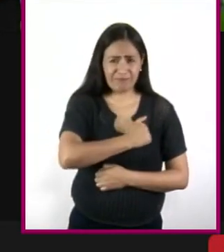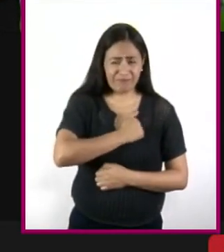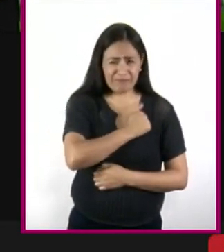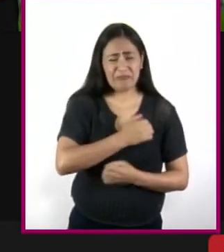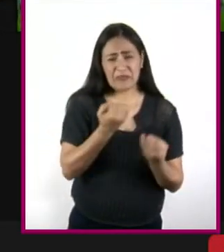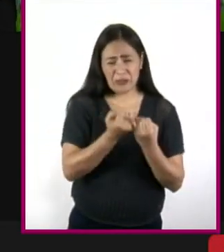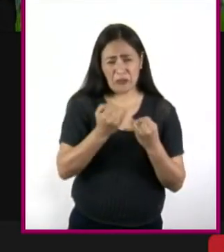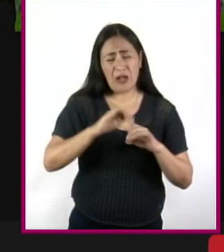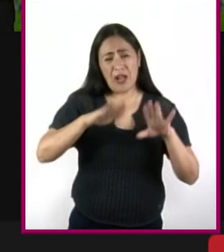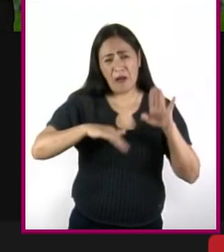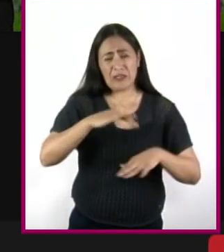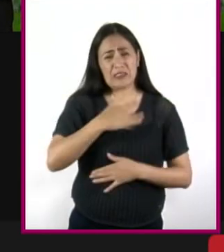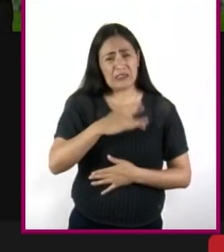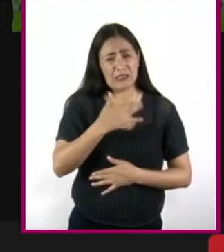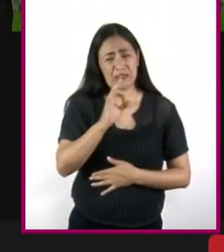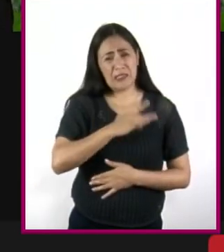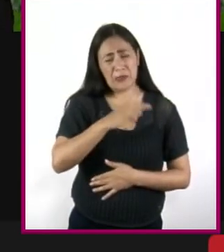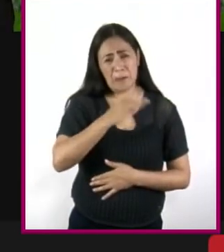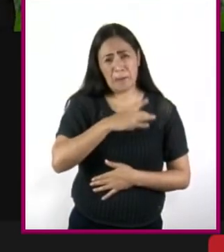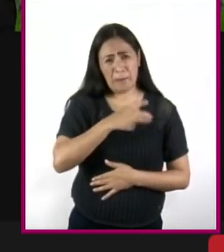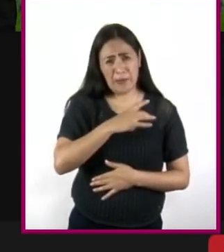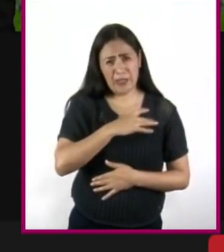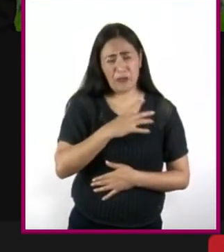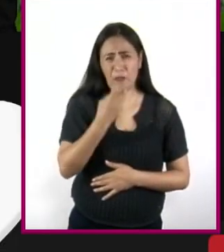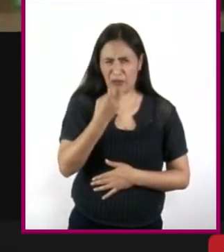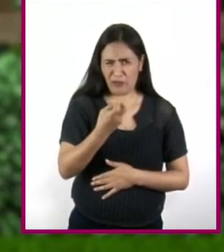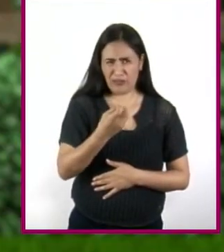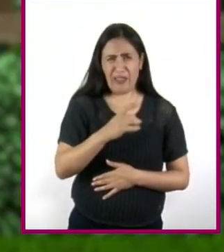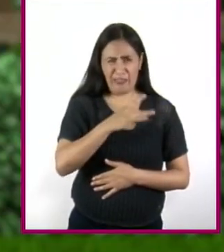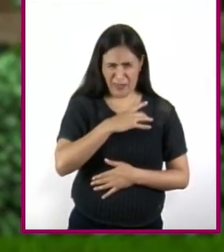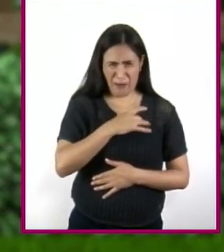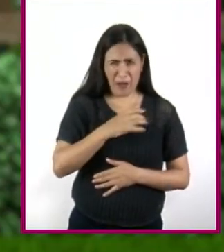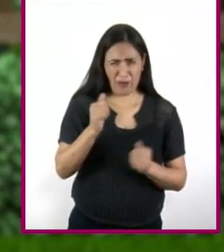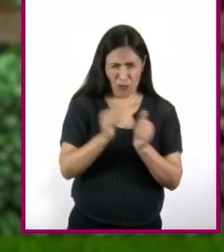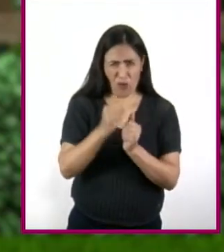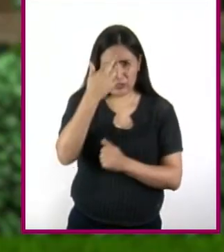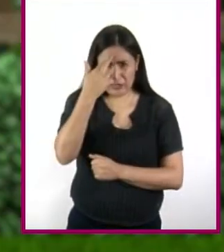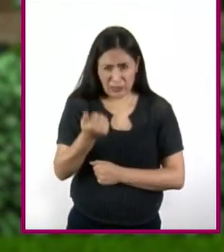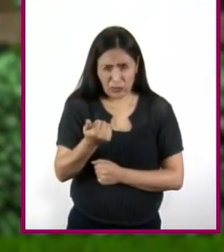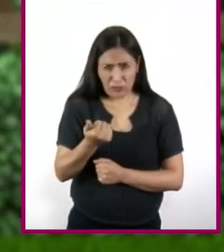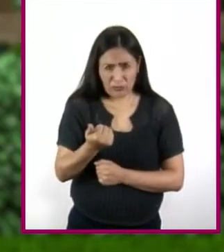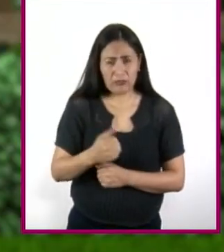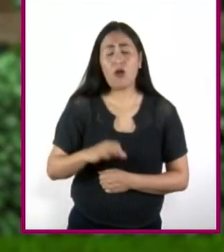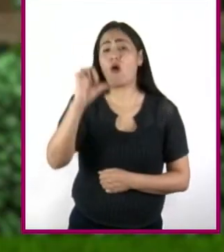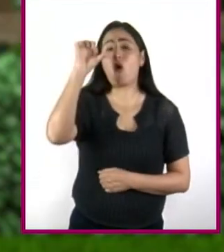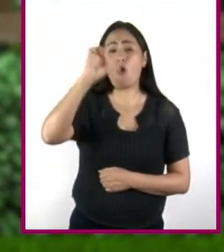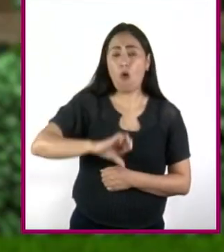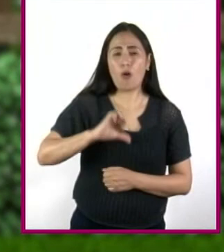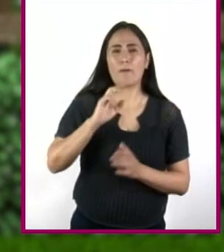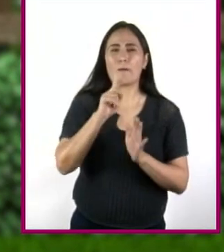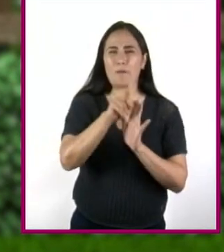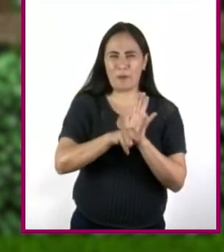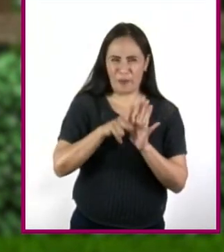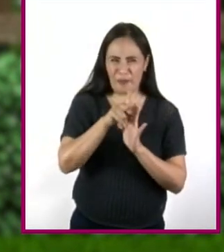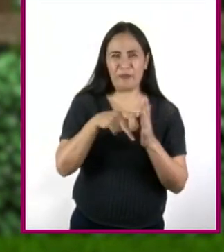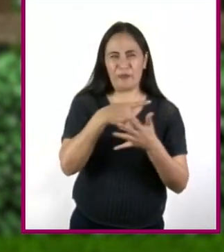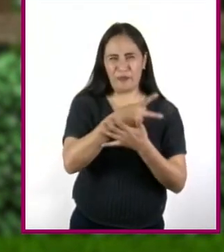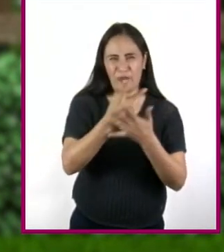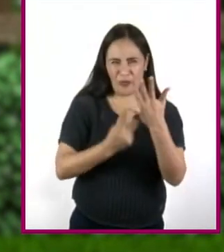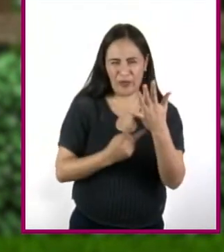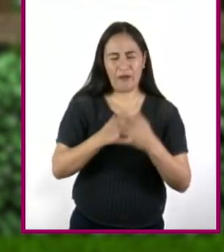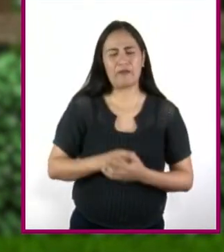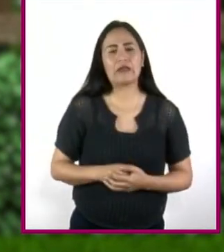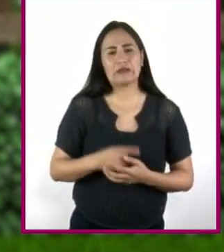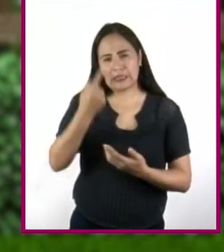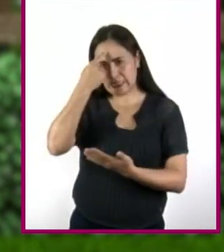tememos. Pero, ¿este es un miedo racional? En el episodio de hoy aprendimos que hay diferentes